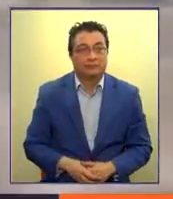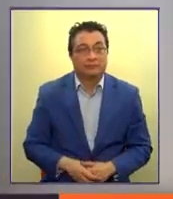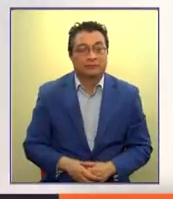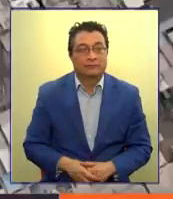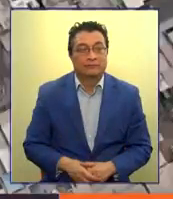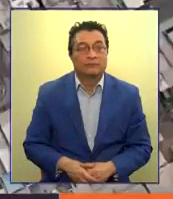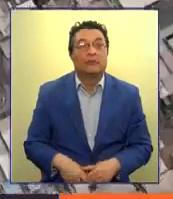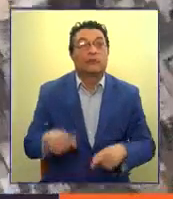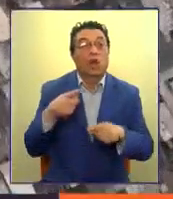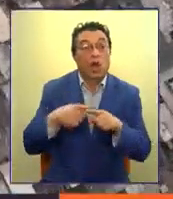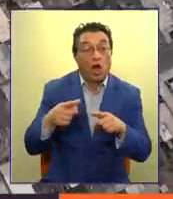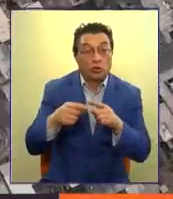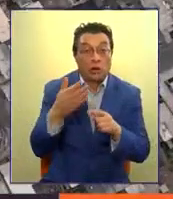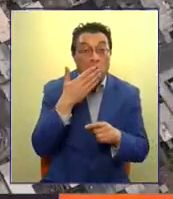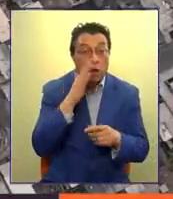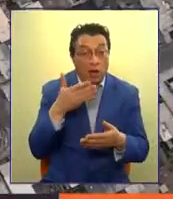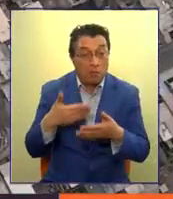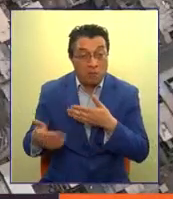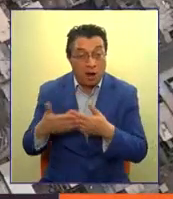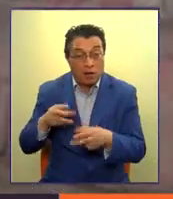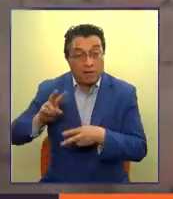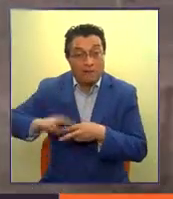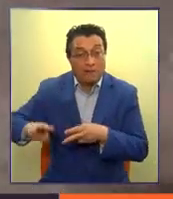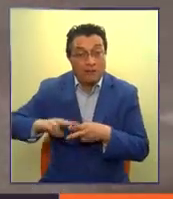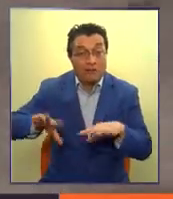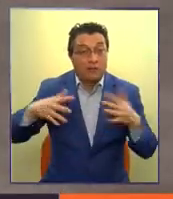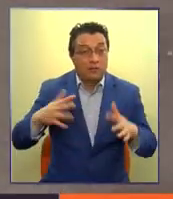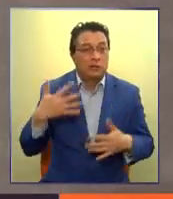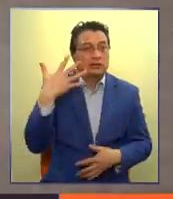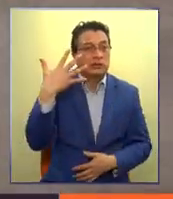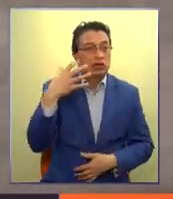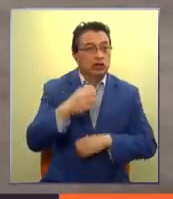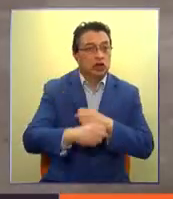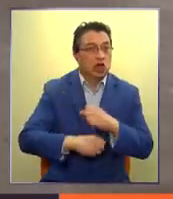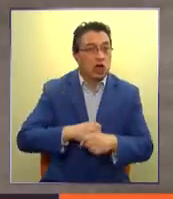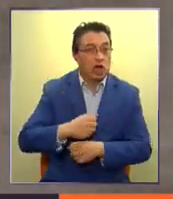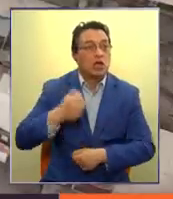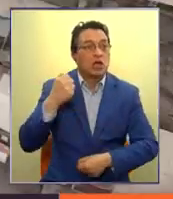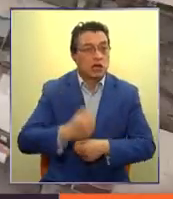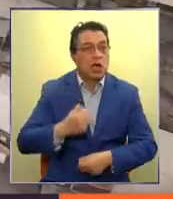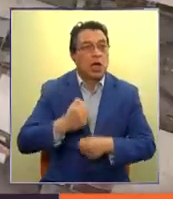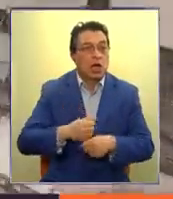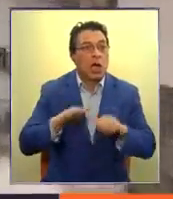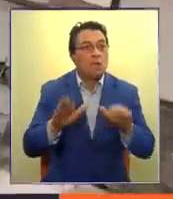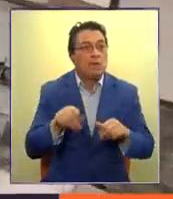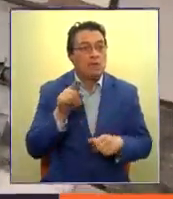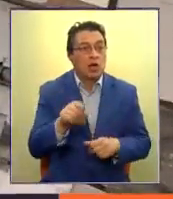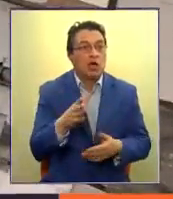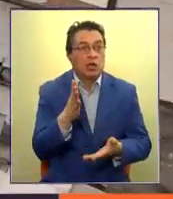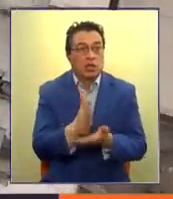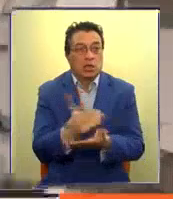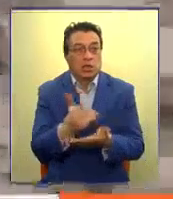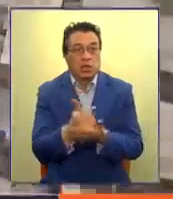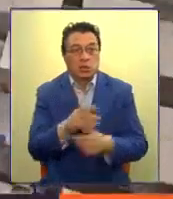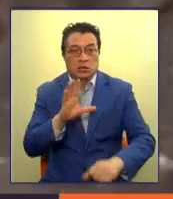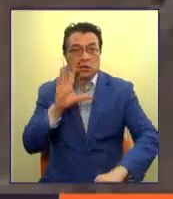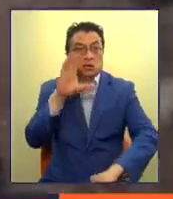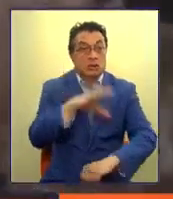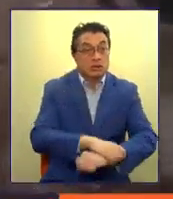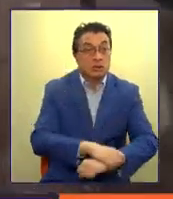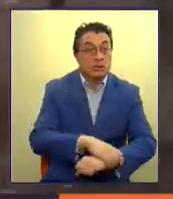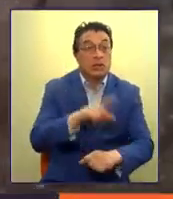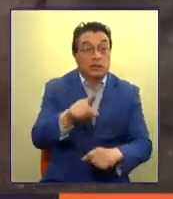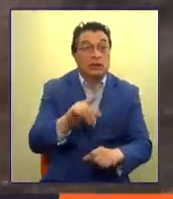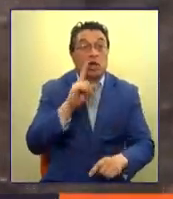Otro artesano se cree que por lo menos desde hace 5 años se dedicaba a lo mismo. El operativo para su detención y la de algunos de